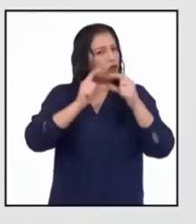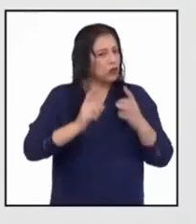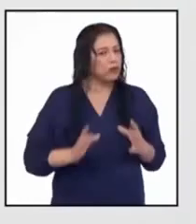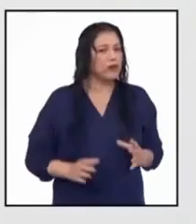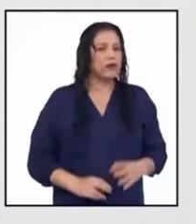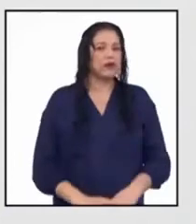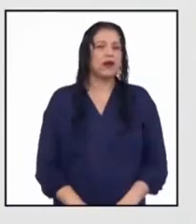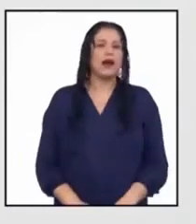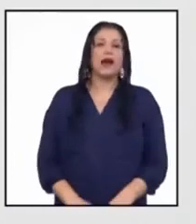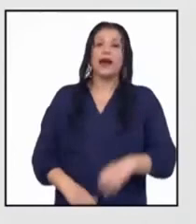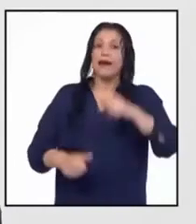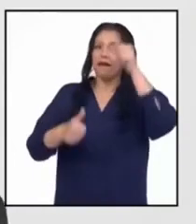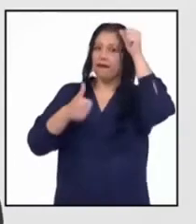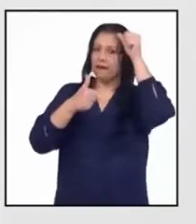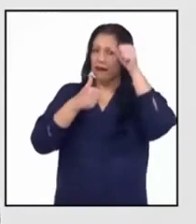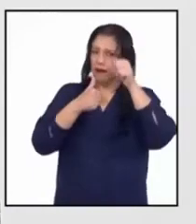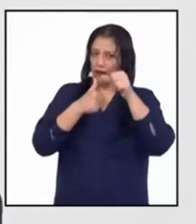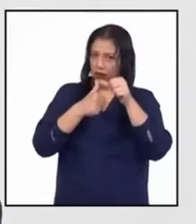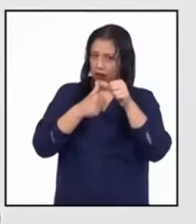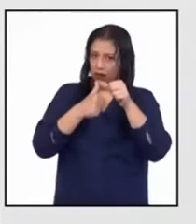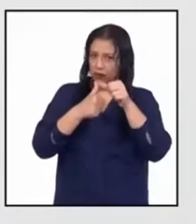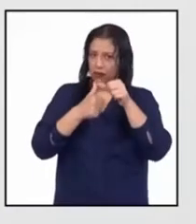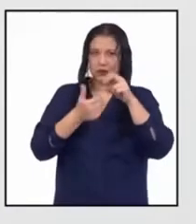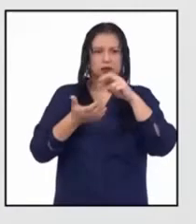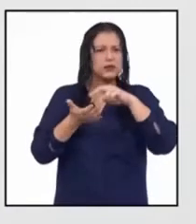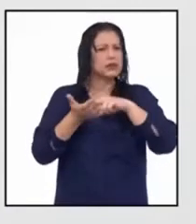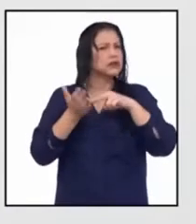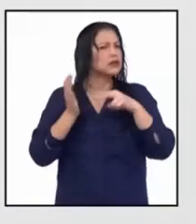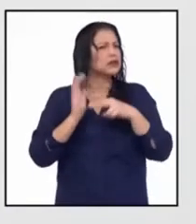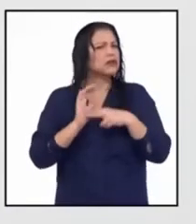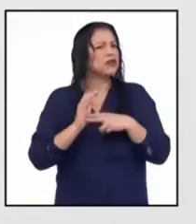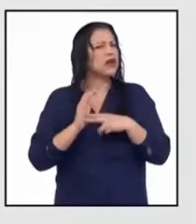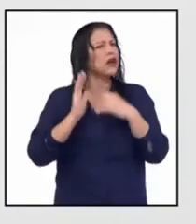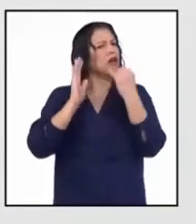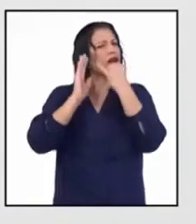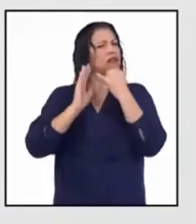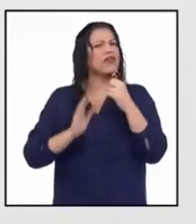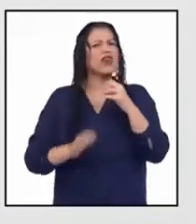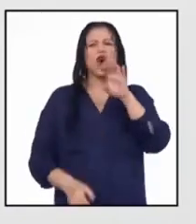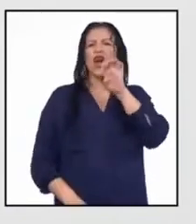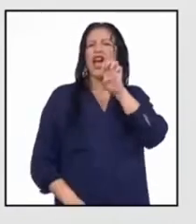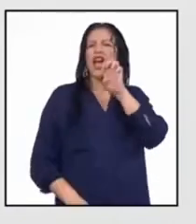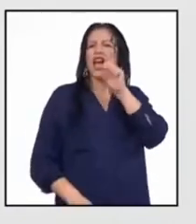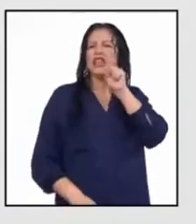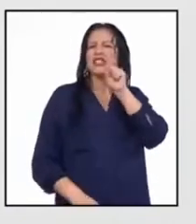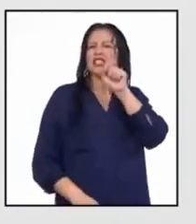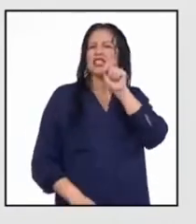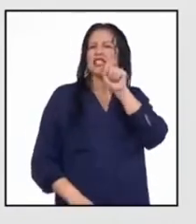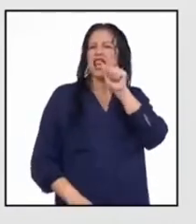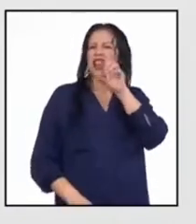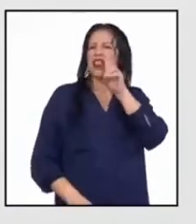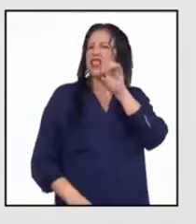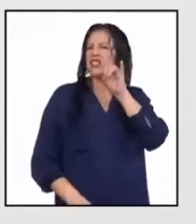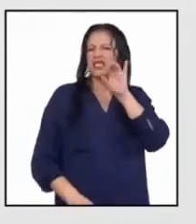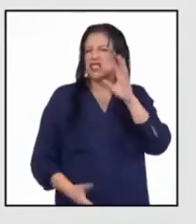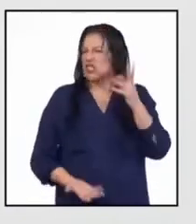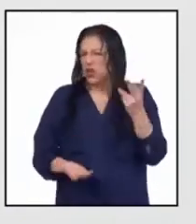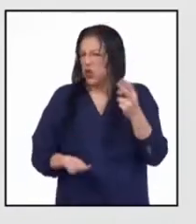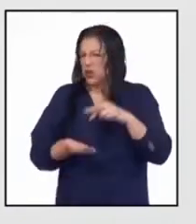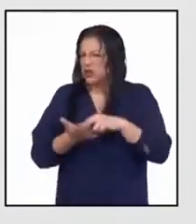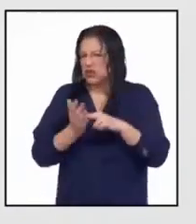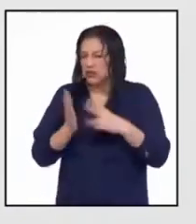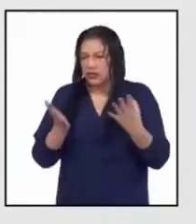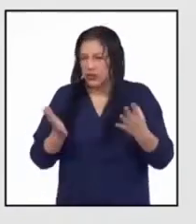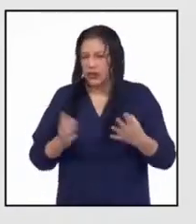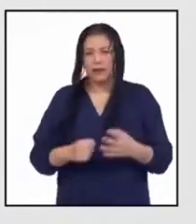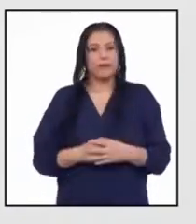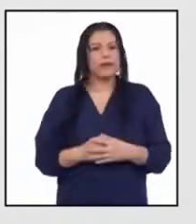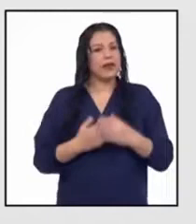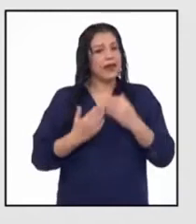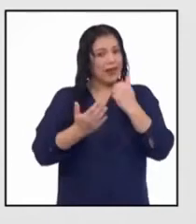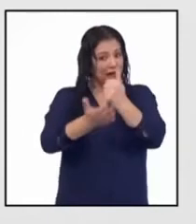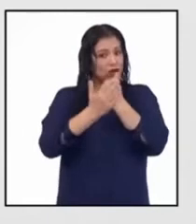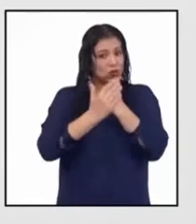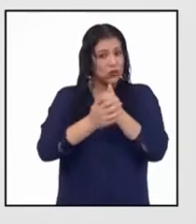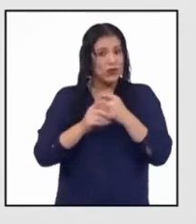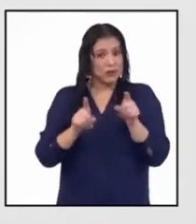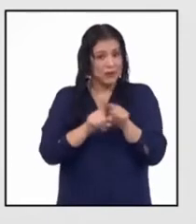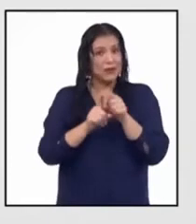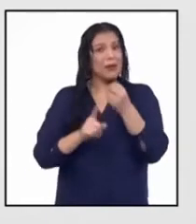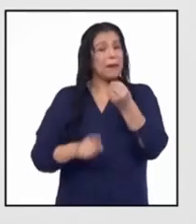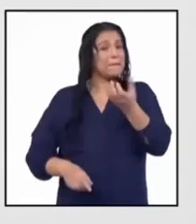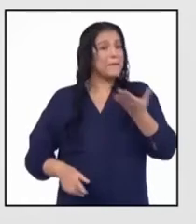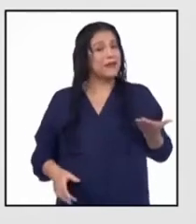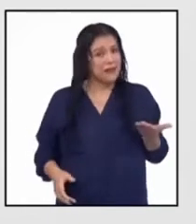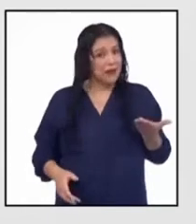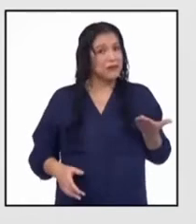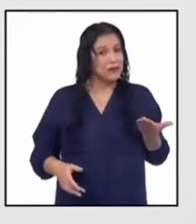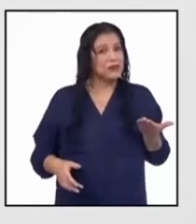profesora. Recordemos, ¿qué es un gráfico estadístico? Ayúdenme a hacerlo. Y por supuesto, invitamos a